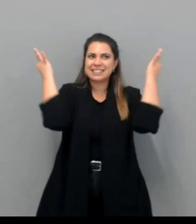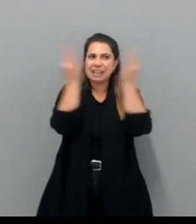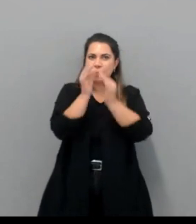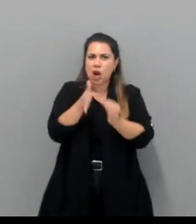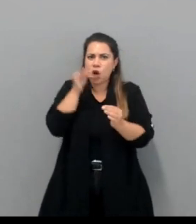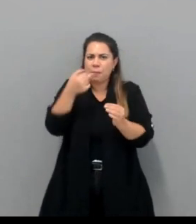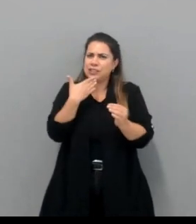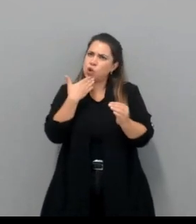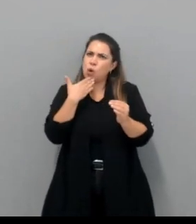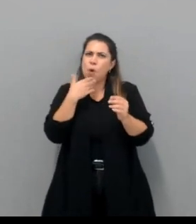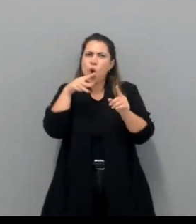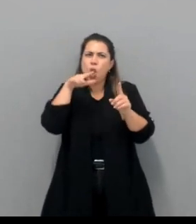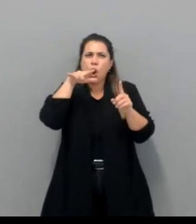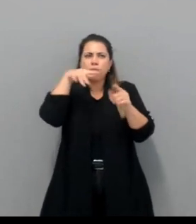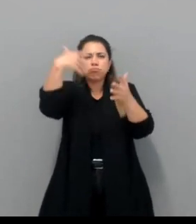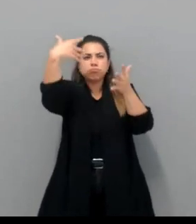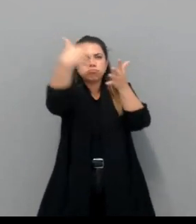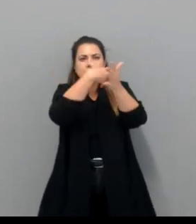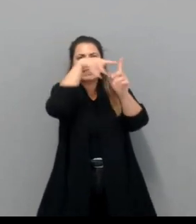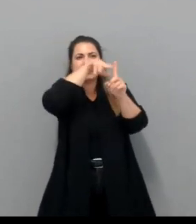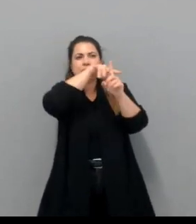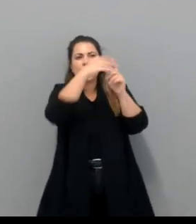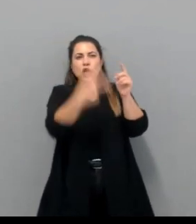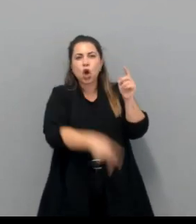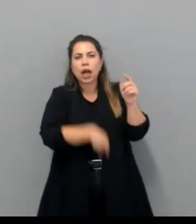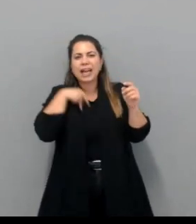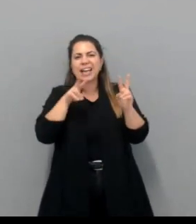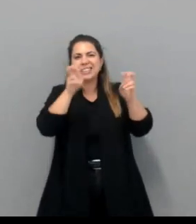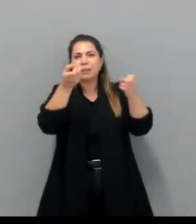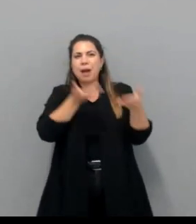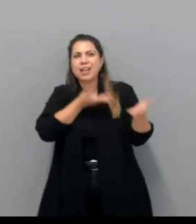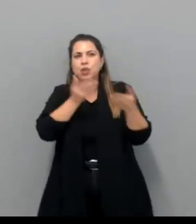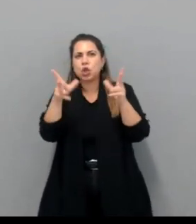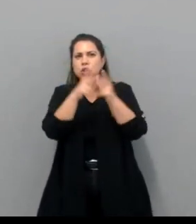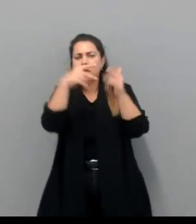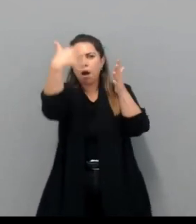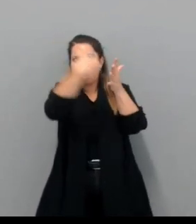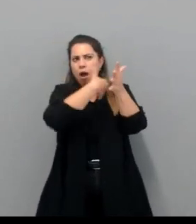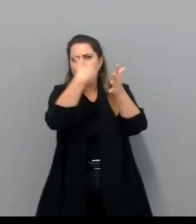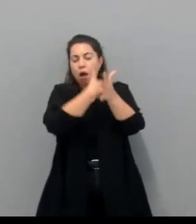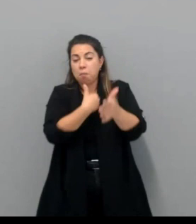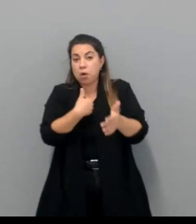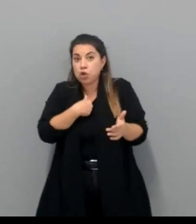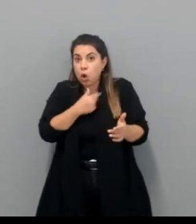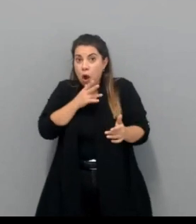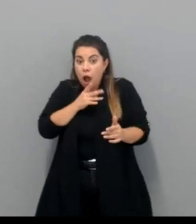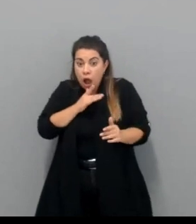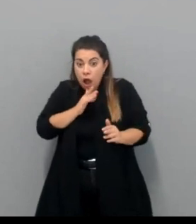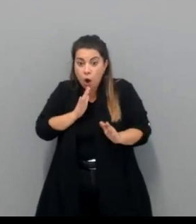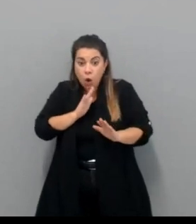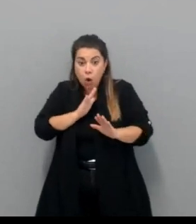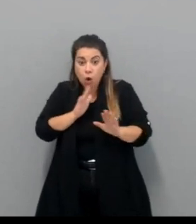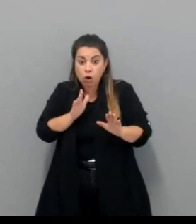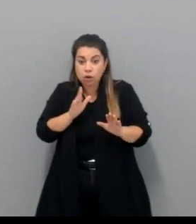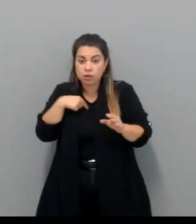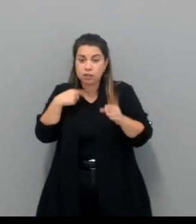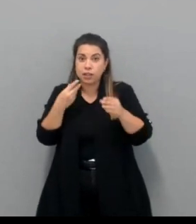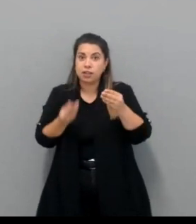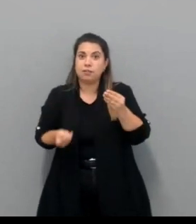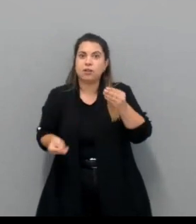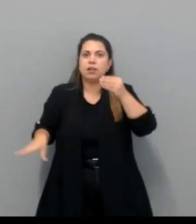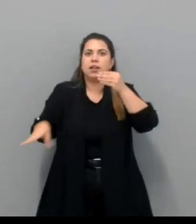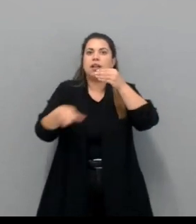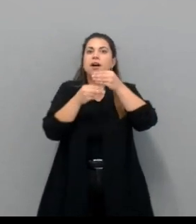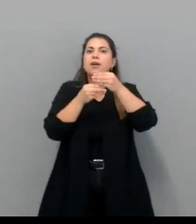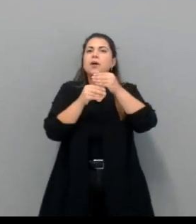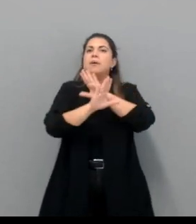mapa de ayudas sociales al que yo ahora exclusivamente voy a añadir